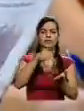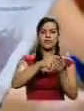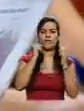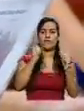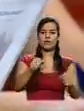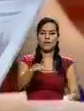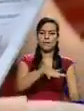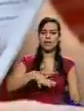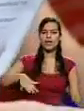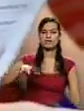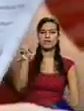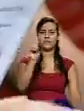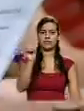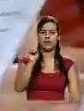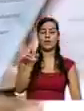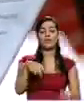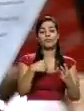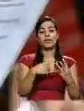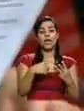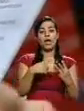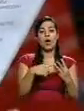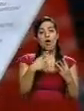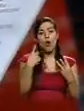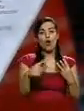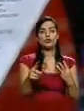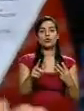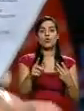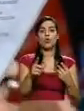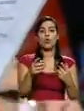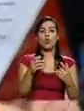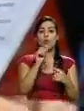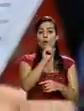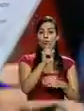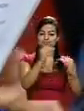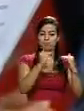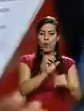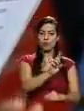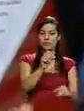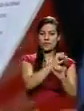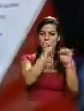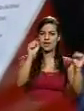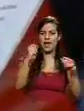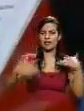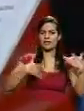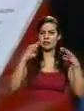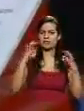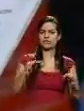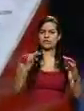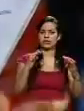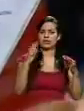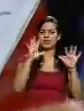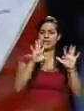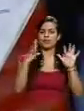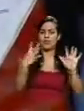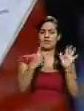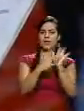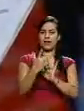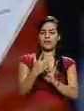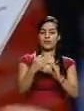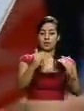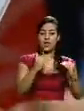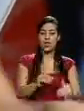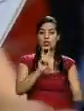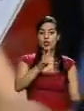Plaza El Venezolano. 11, acto central de conmemoración del 19 de abril. 2, inauguración del Boulevard César